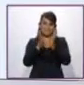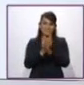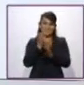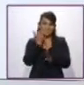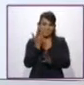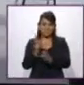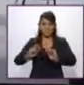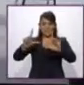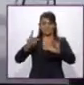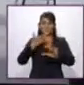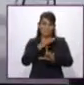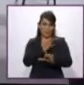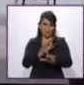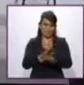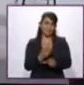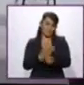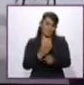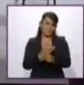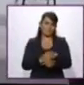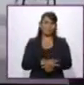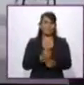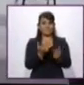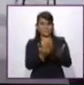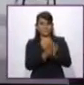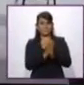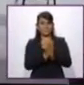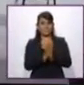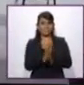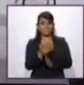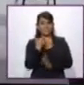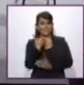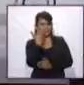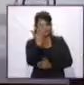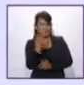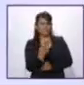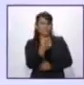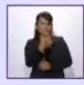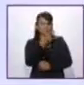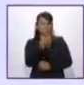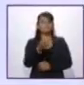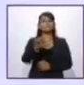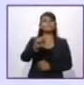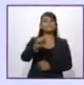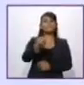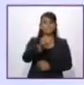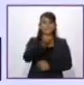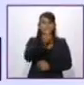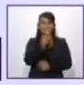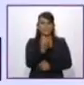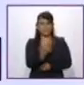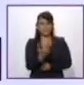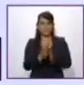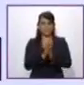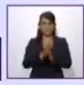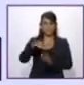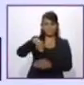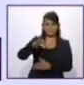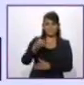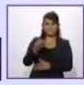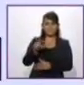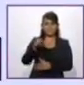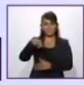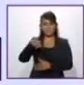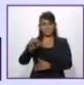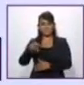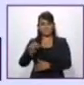Sociales Progresistas. Adelante, candidato, yo le doy tiempo, corre su tiempo, 60 segundos. Miguel Nava, adelante, por favor. Quiero